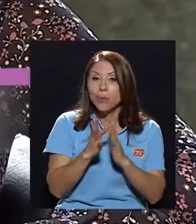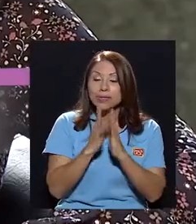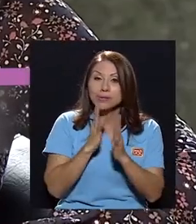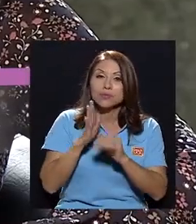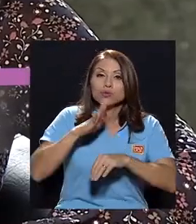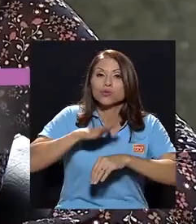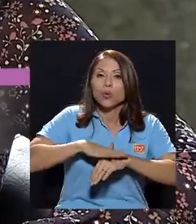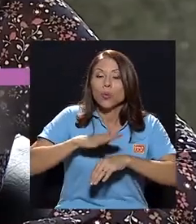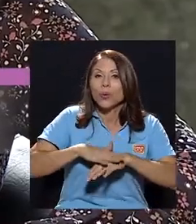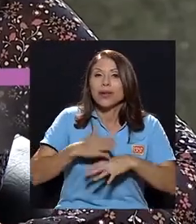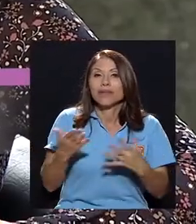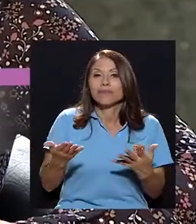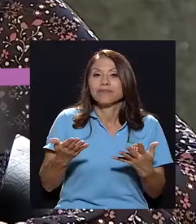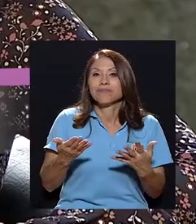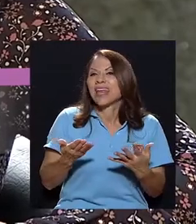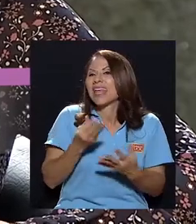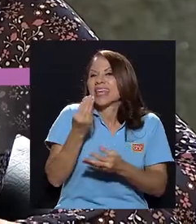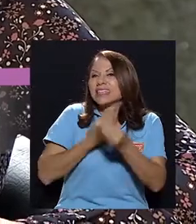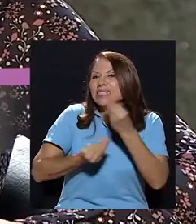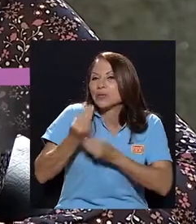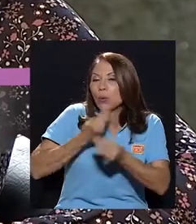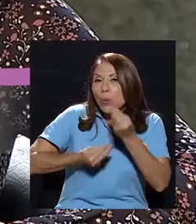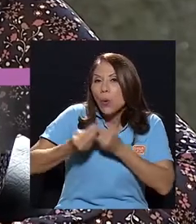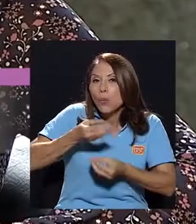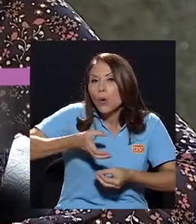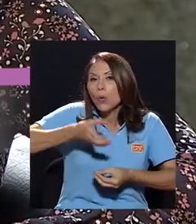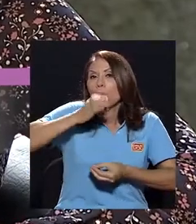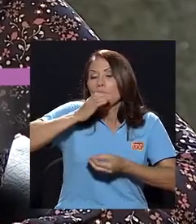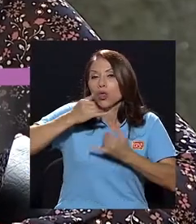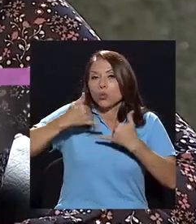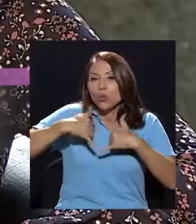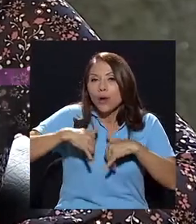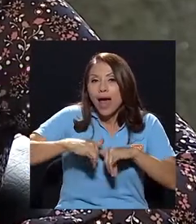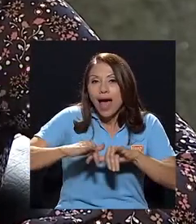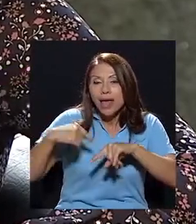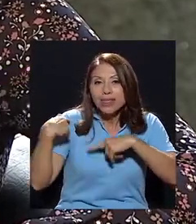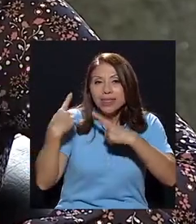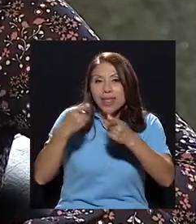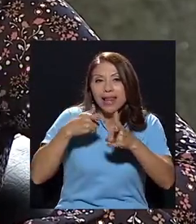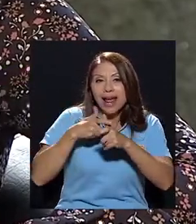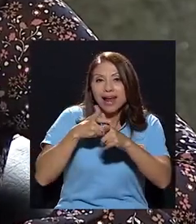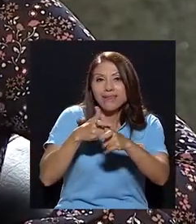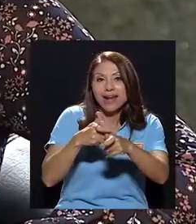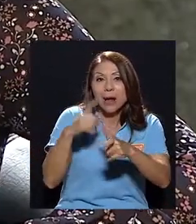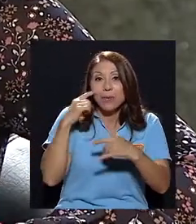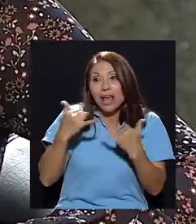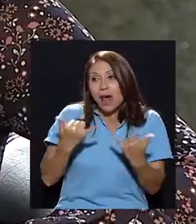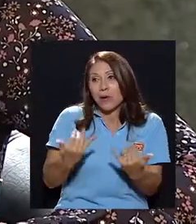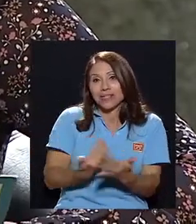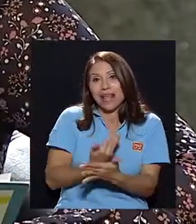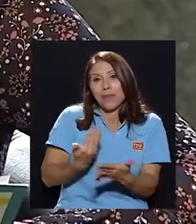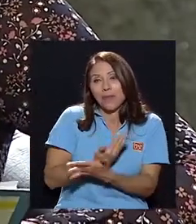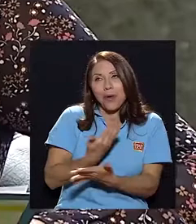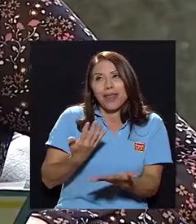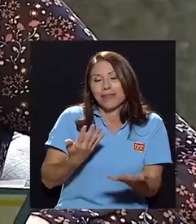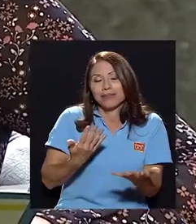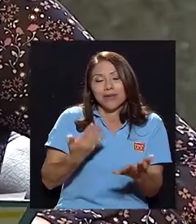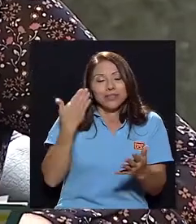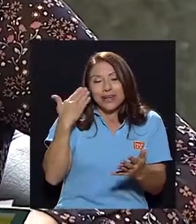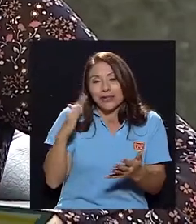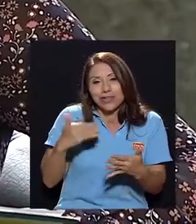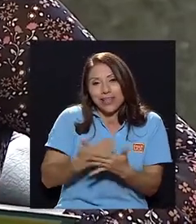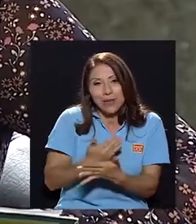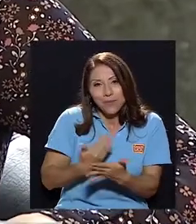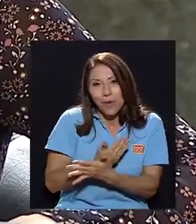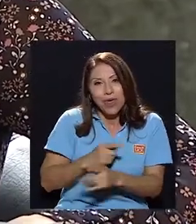conversemos acerca de lo que se consume durante la carrera, porque ahora está como de moda consumir, bueno, no sé si de moda,